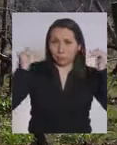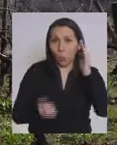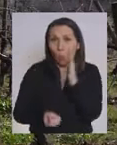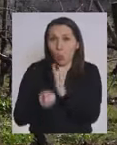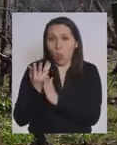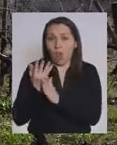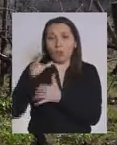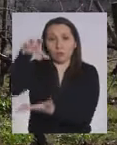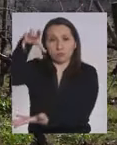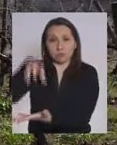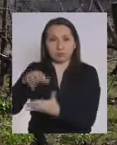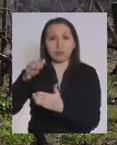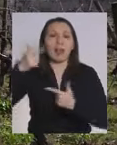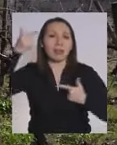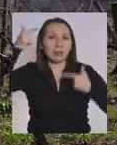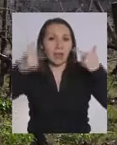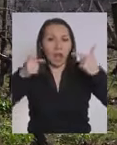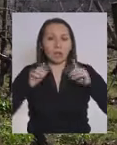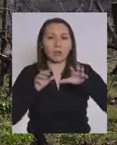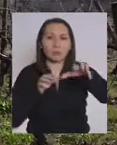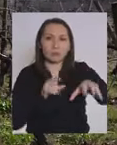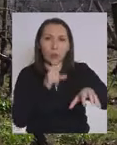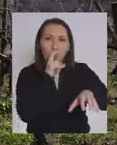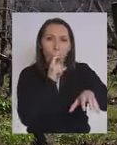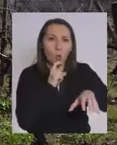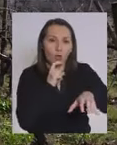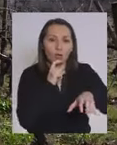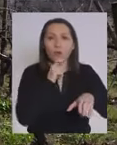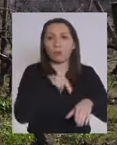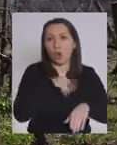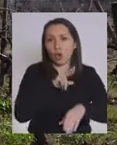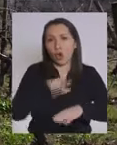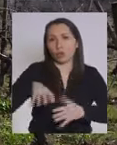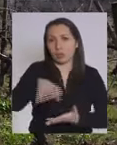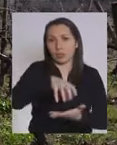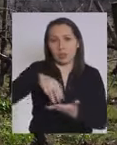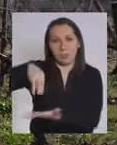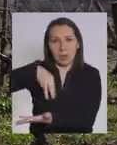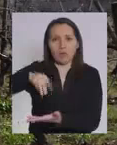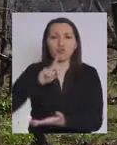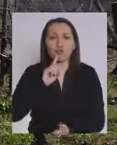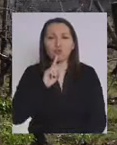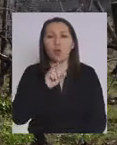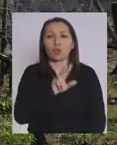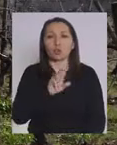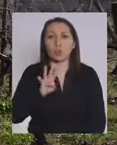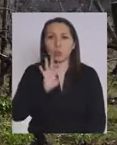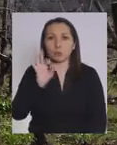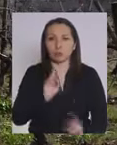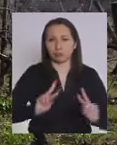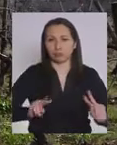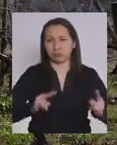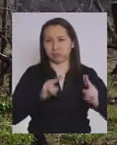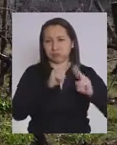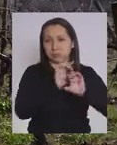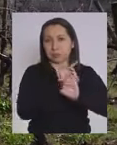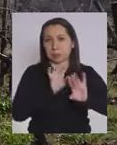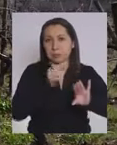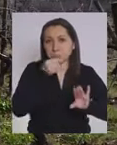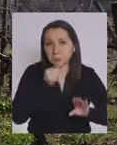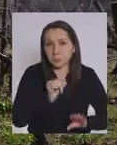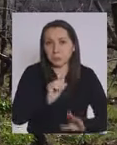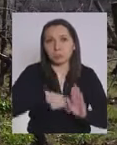es el hospital de talca tenemos un hospital de curicó en el norte de la región que tiene un 84 por ciento avance y que prontamente